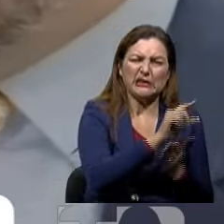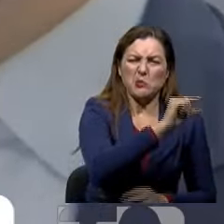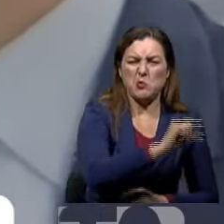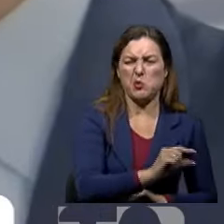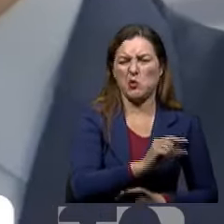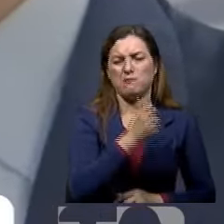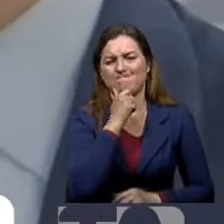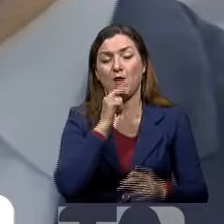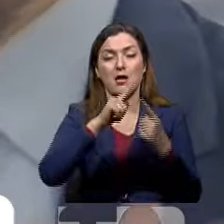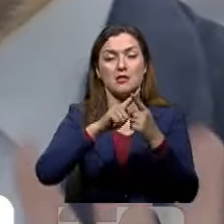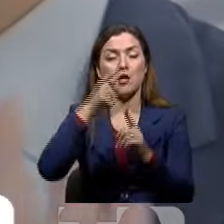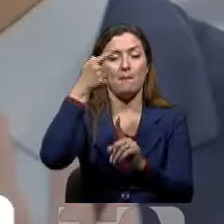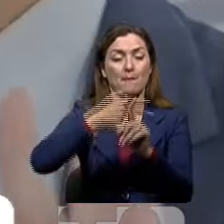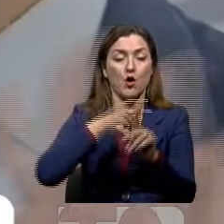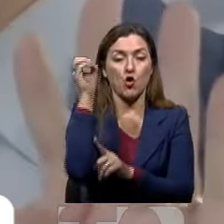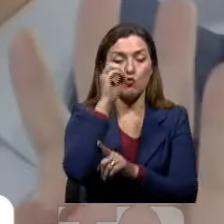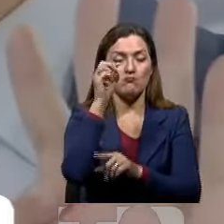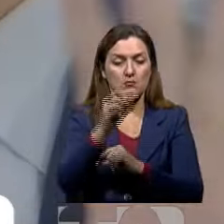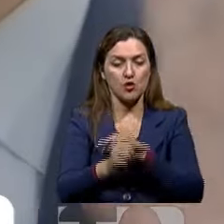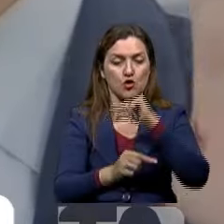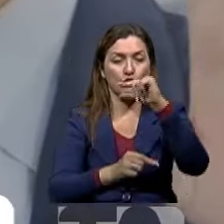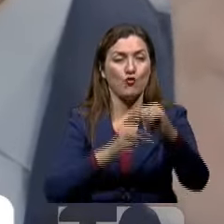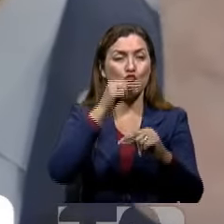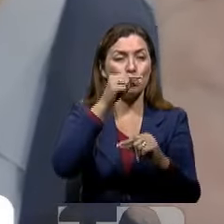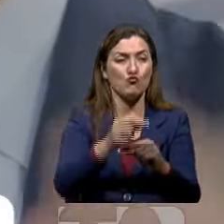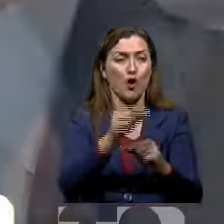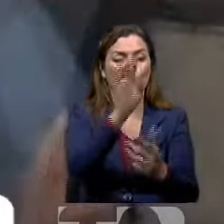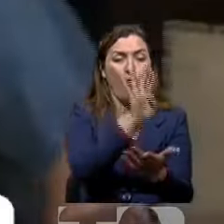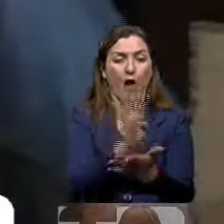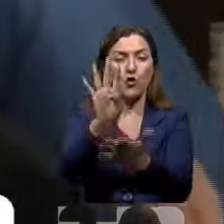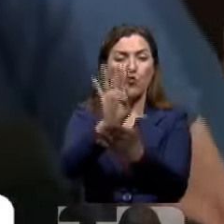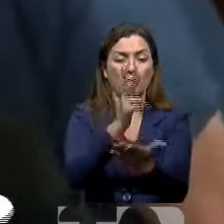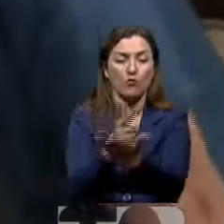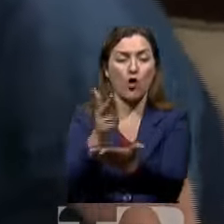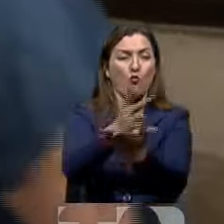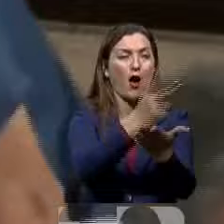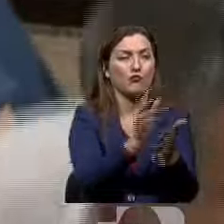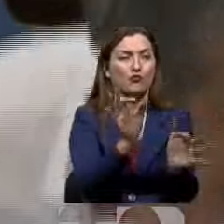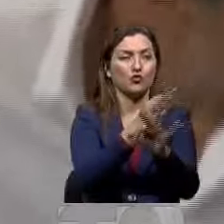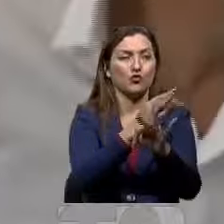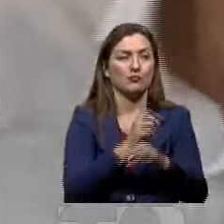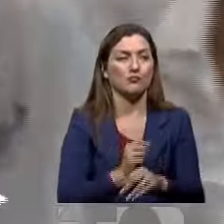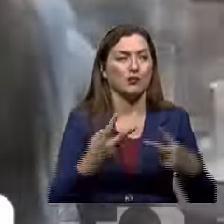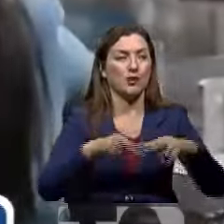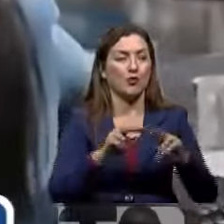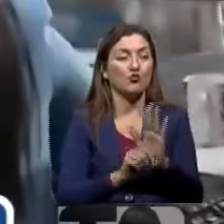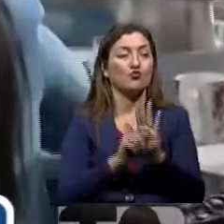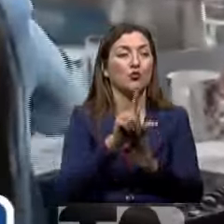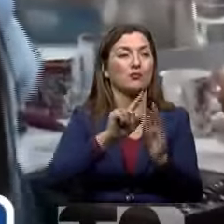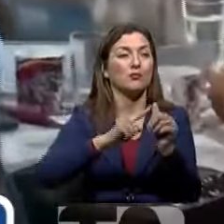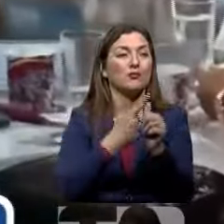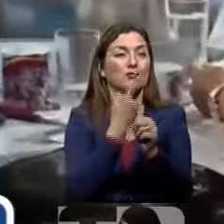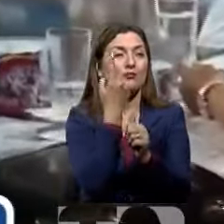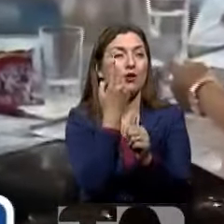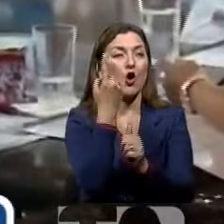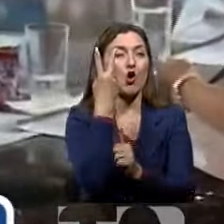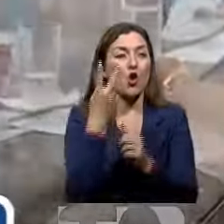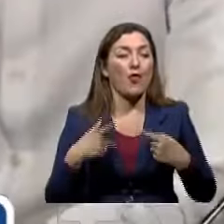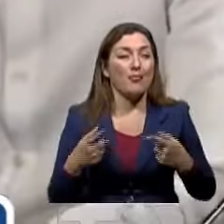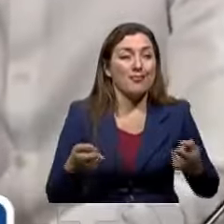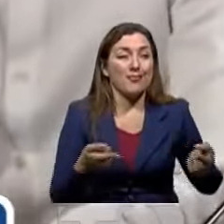forma progresiva vamos a tener las cuatro troncales operativas. Esta nueva tarifa primero tendrá que pasar por los dos